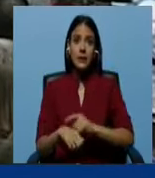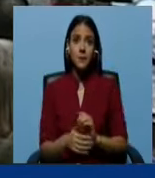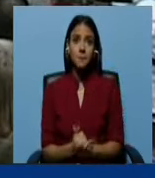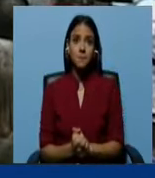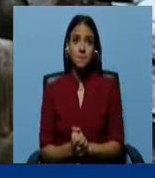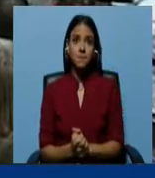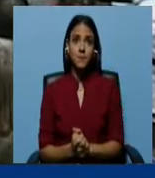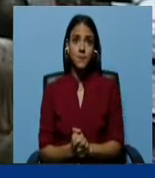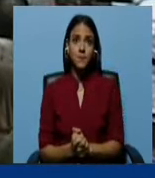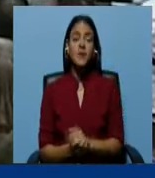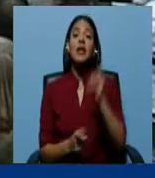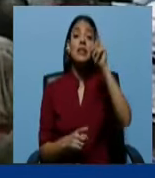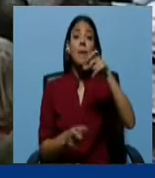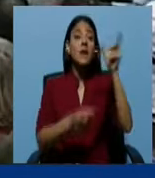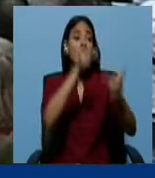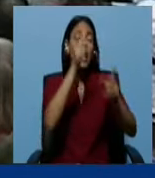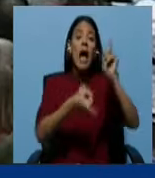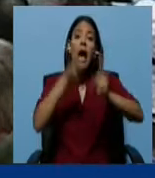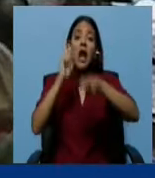y también de los ausentes,